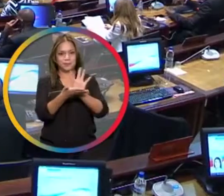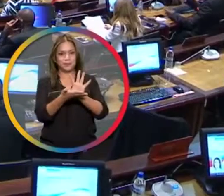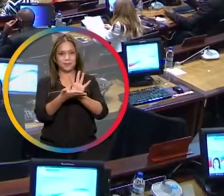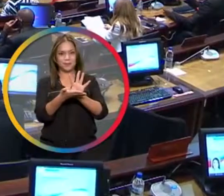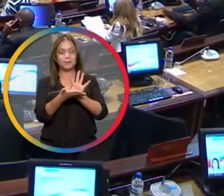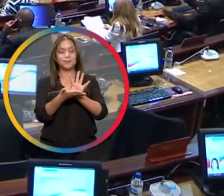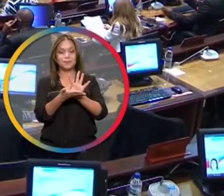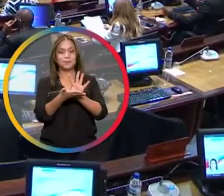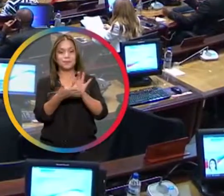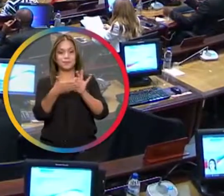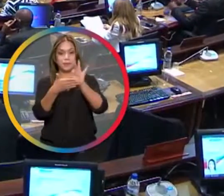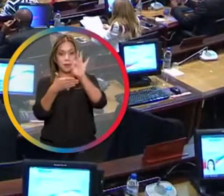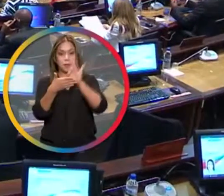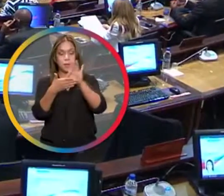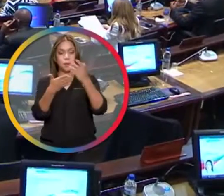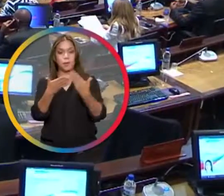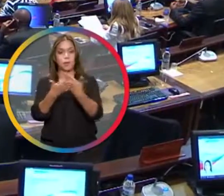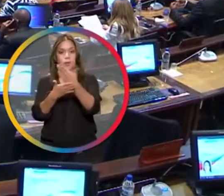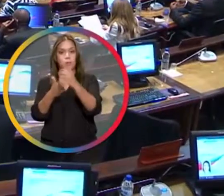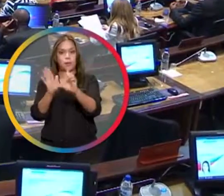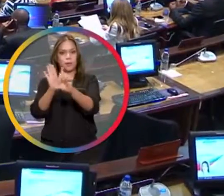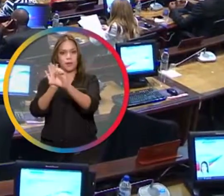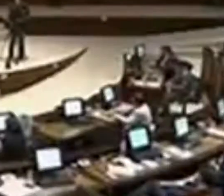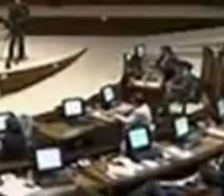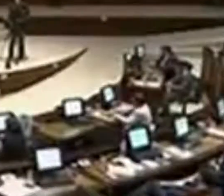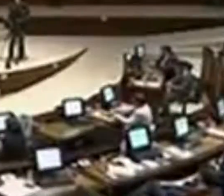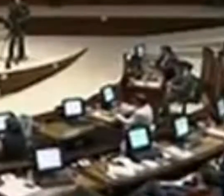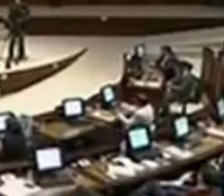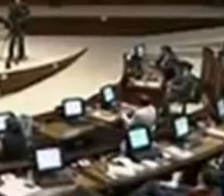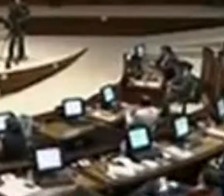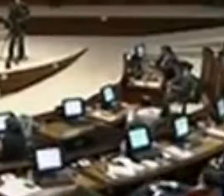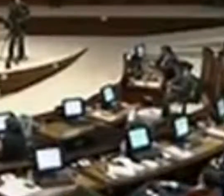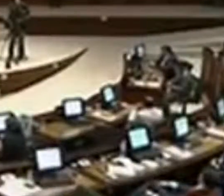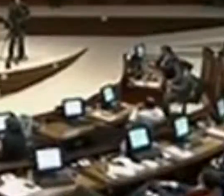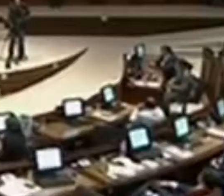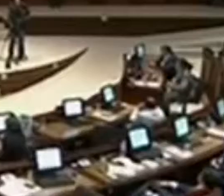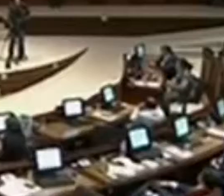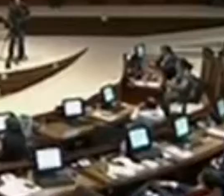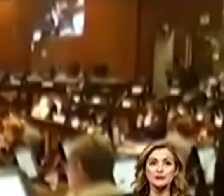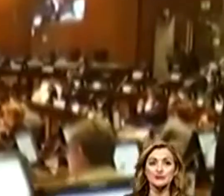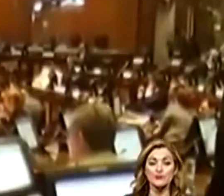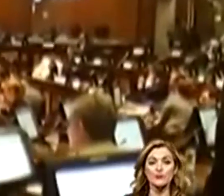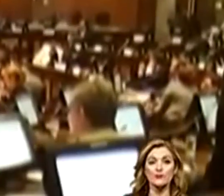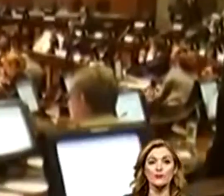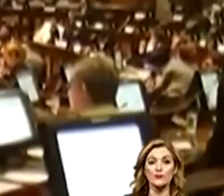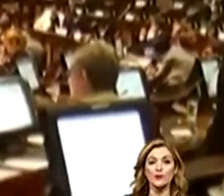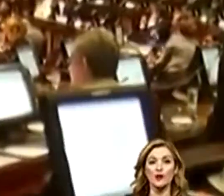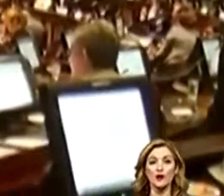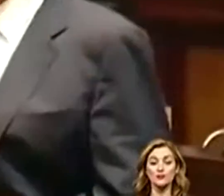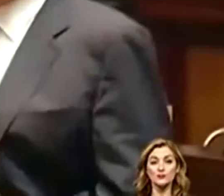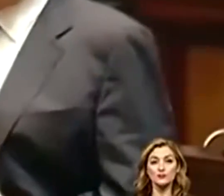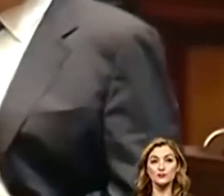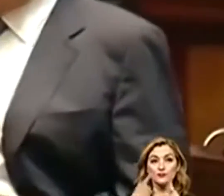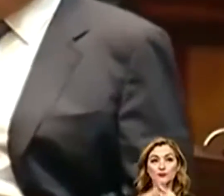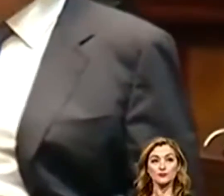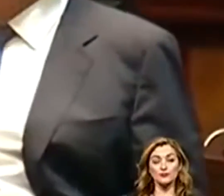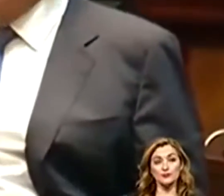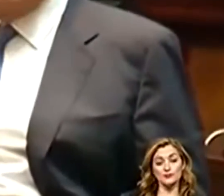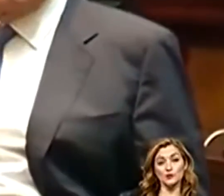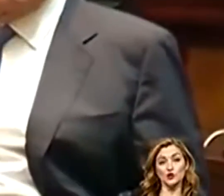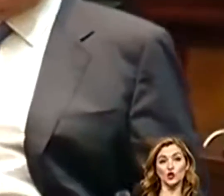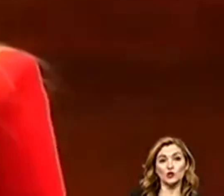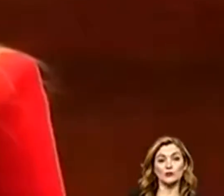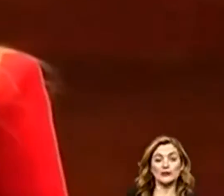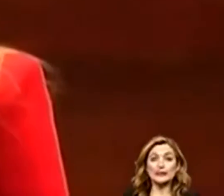En el Pleno de la Asamblea arrancó el análisis de un proyecto de resolución sobre el rol de Consejo de Participación Ciudadana y Control Social